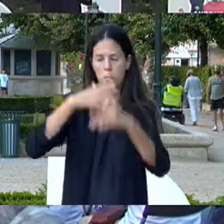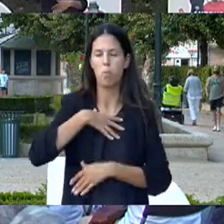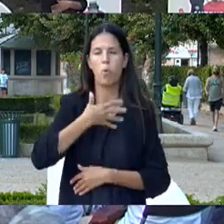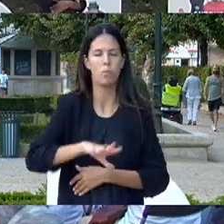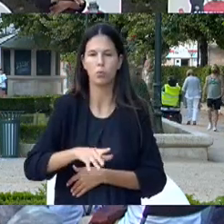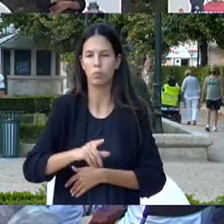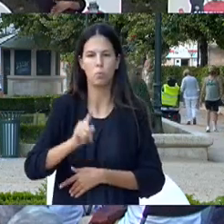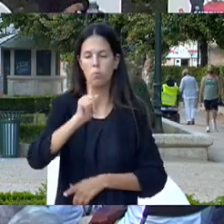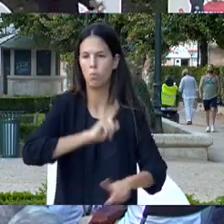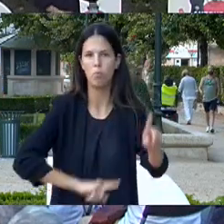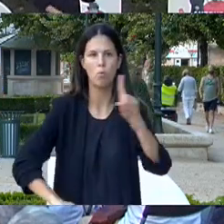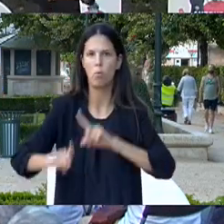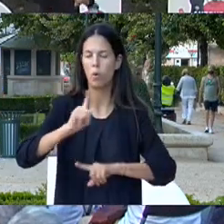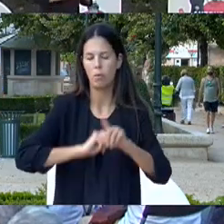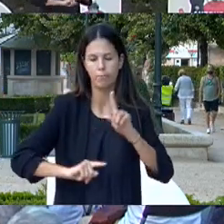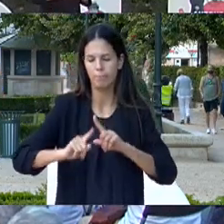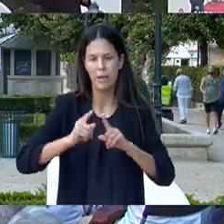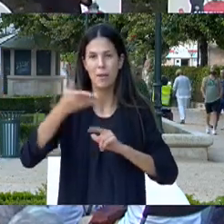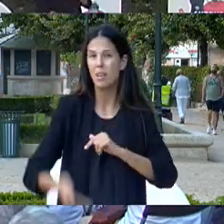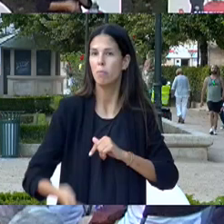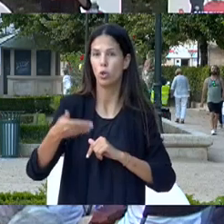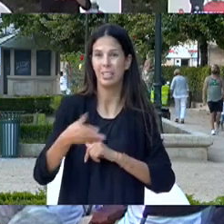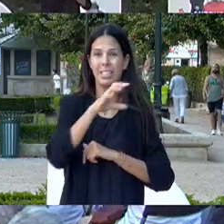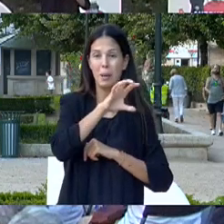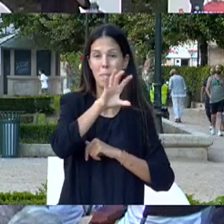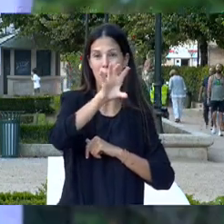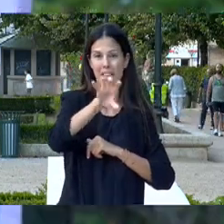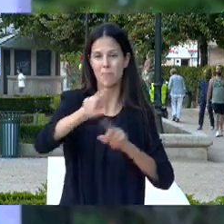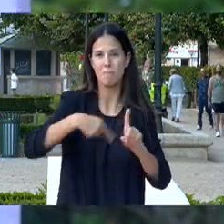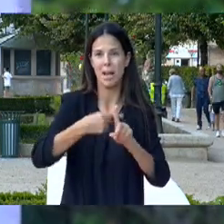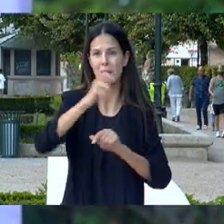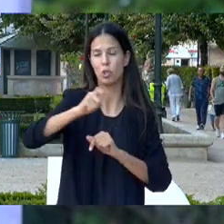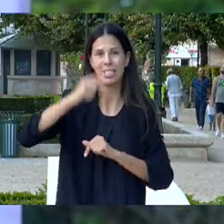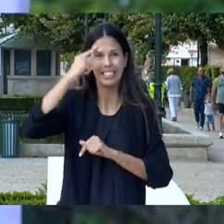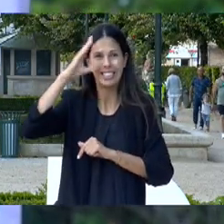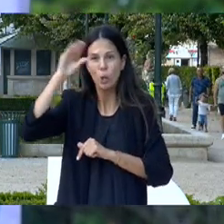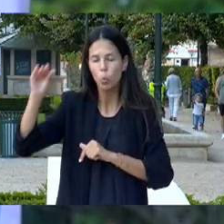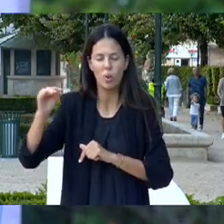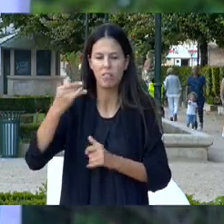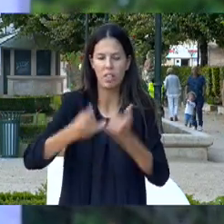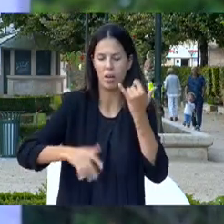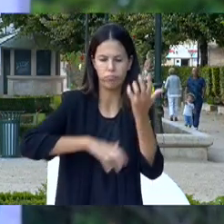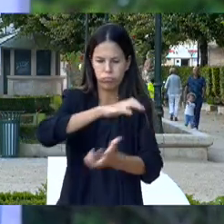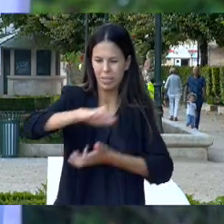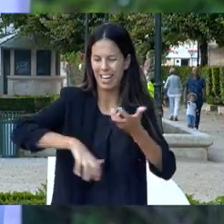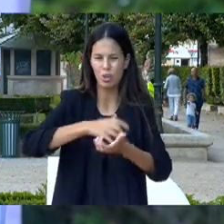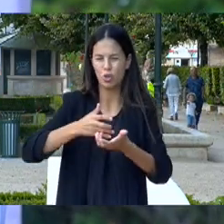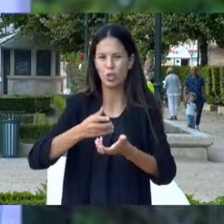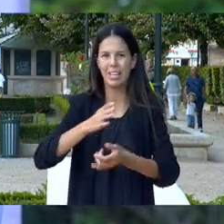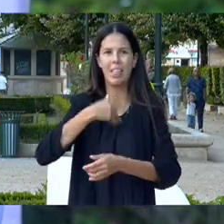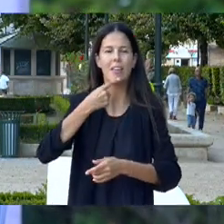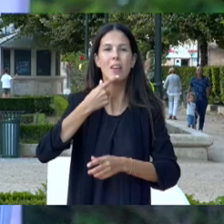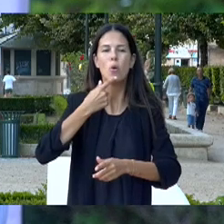desgracia para o país e para os intelectuales. É unha desfeita absoluta, é un